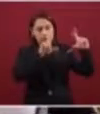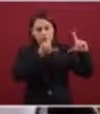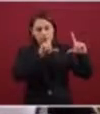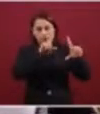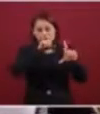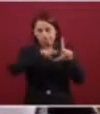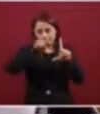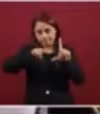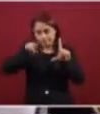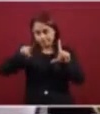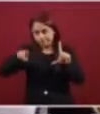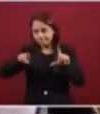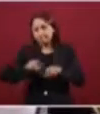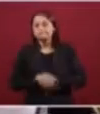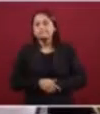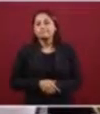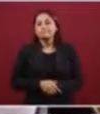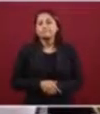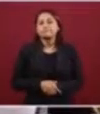favor.